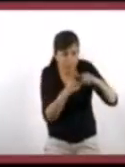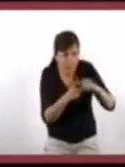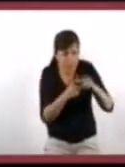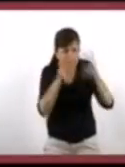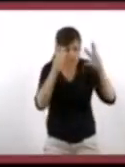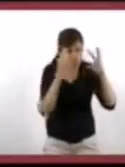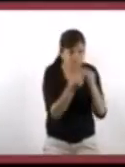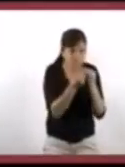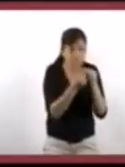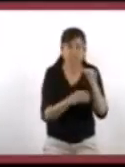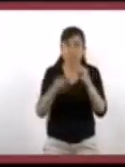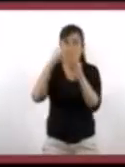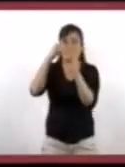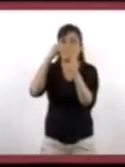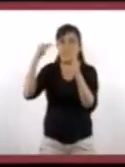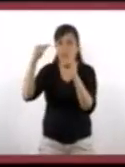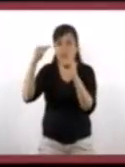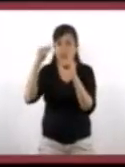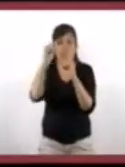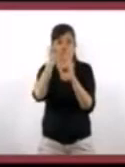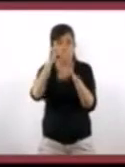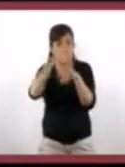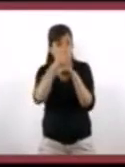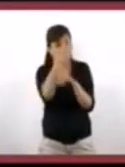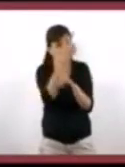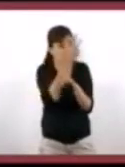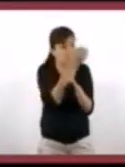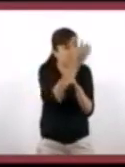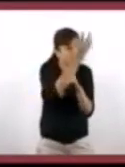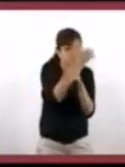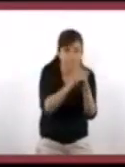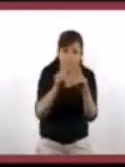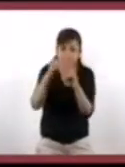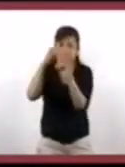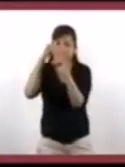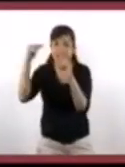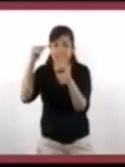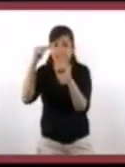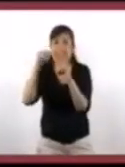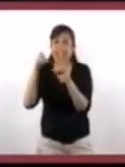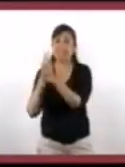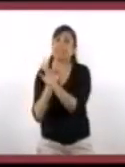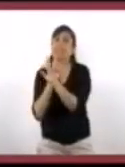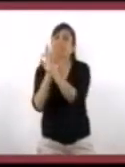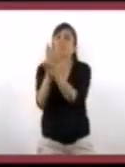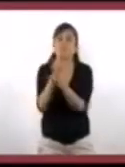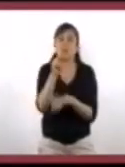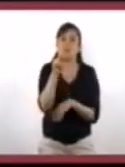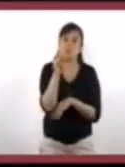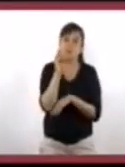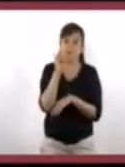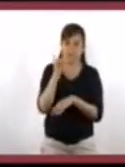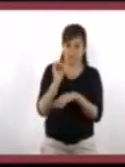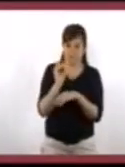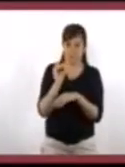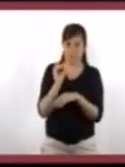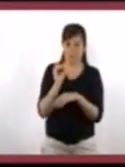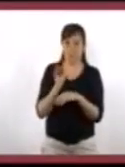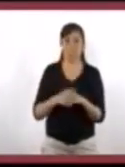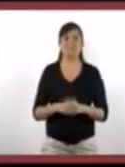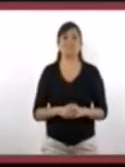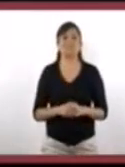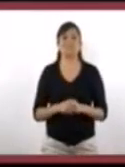dividido entre, y esta es una definición desarrollada por el ser humano sumamente útil, la suma de estos números dividido entre el número de números que